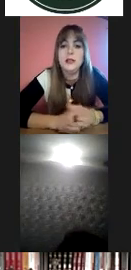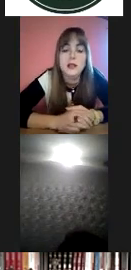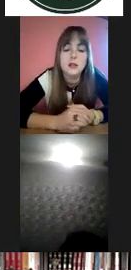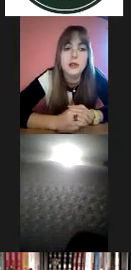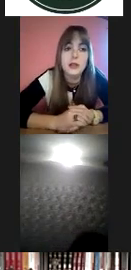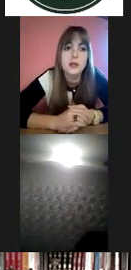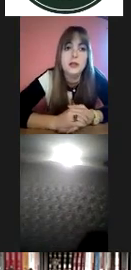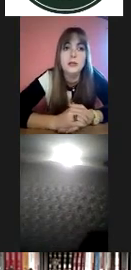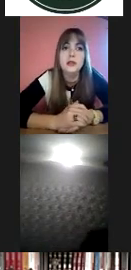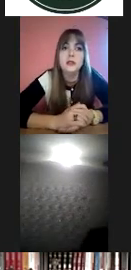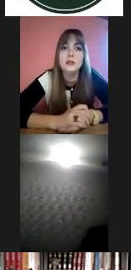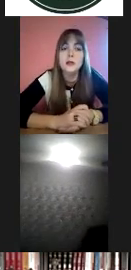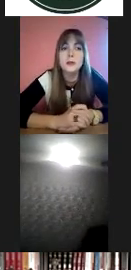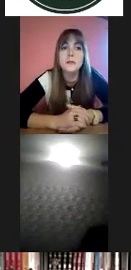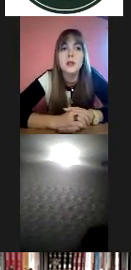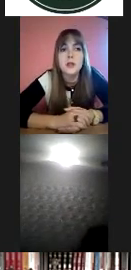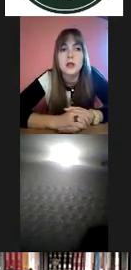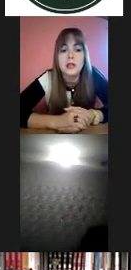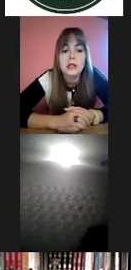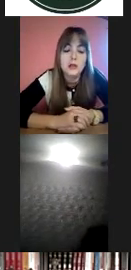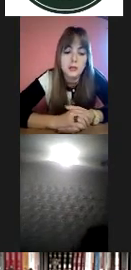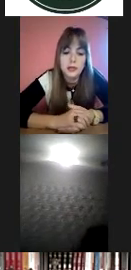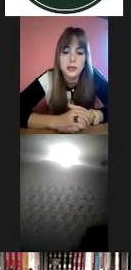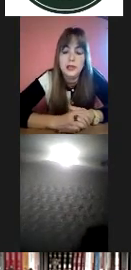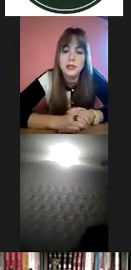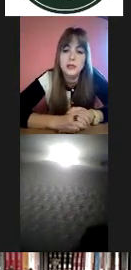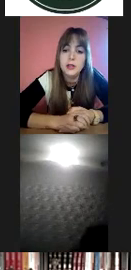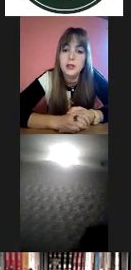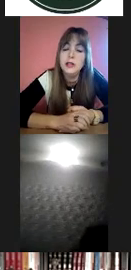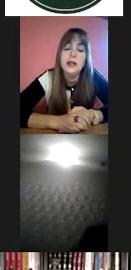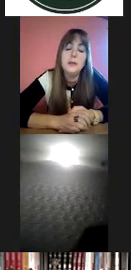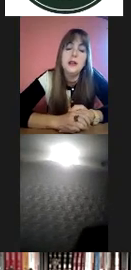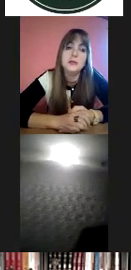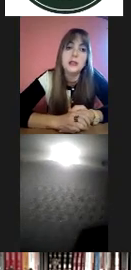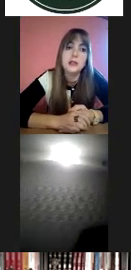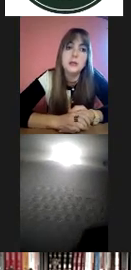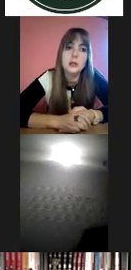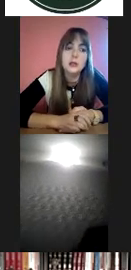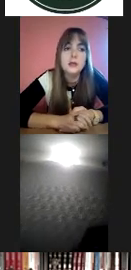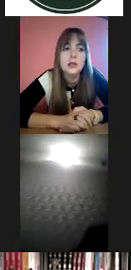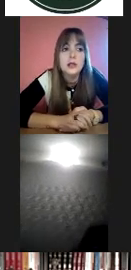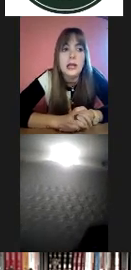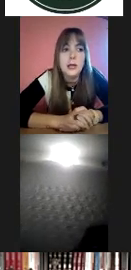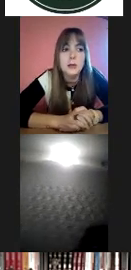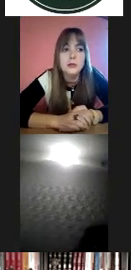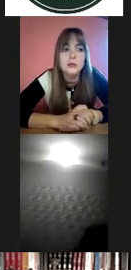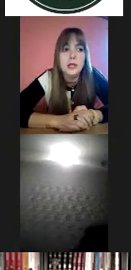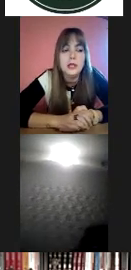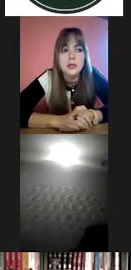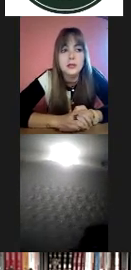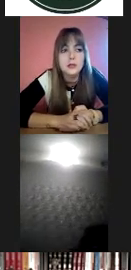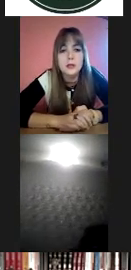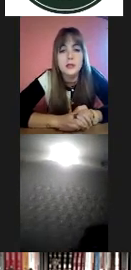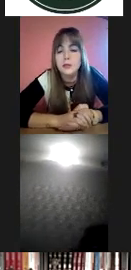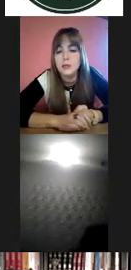vigente, inició en el año 2019, está en la Comisión de Legislación General a la espera de su tratamiento.